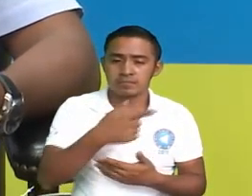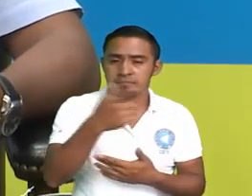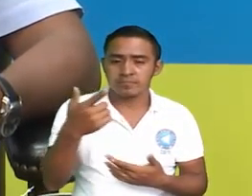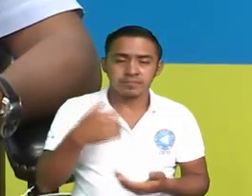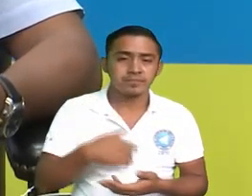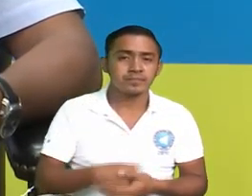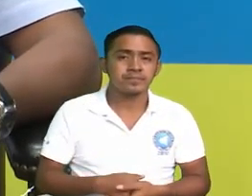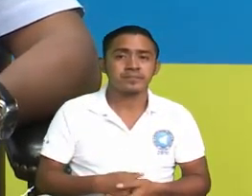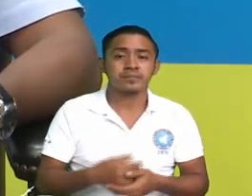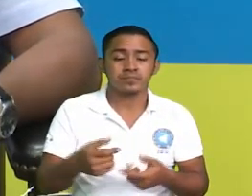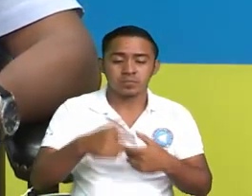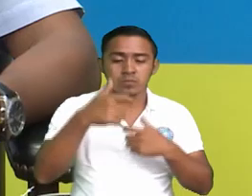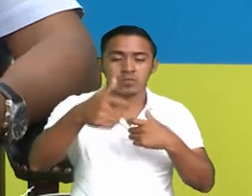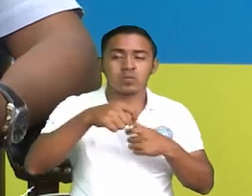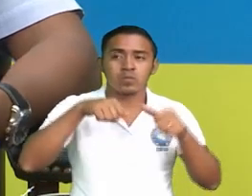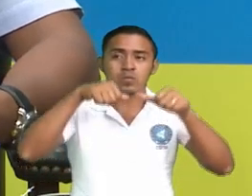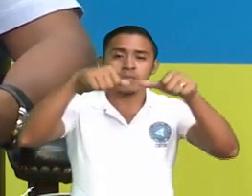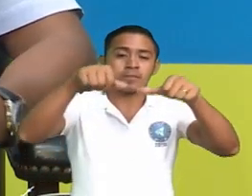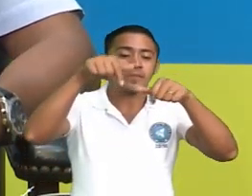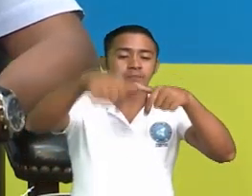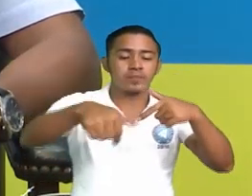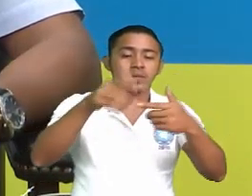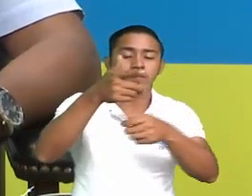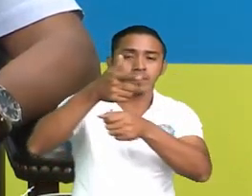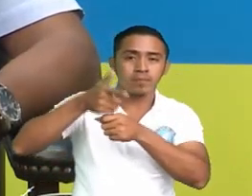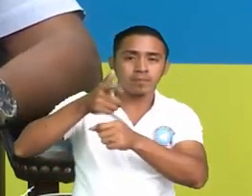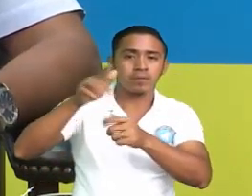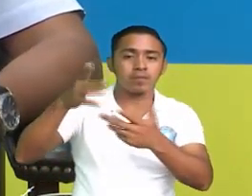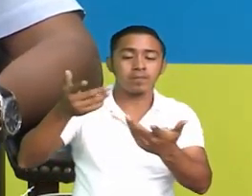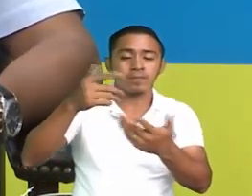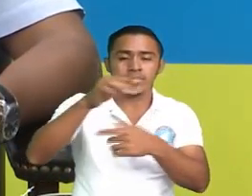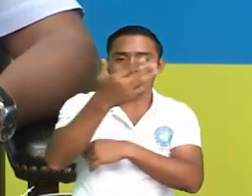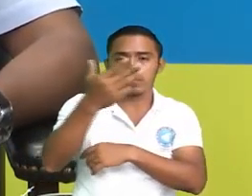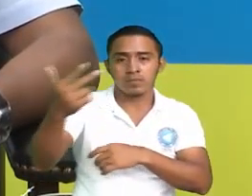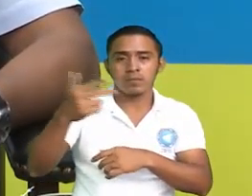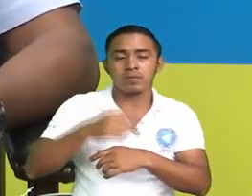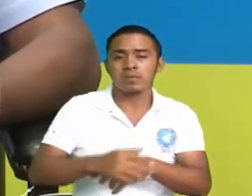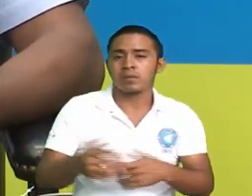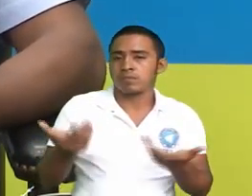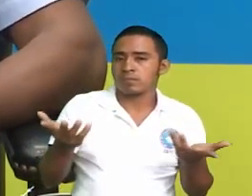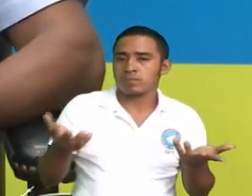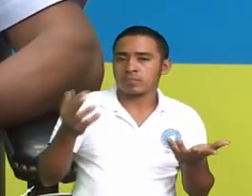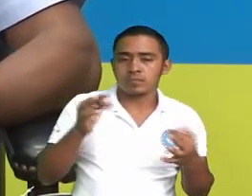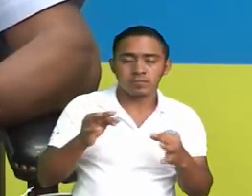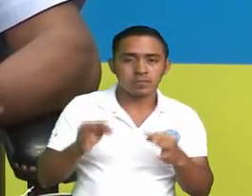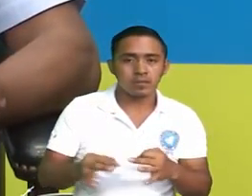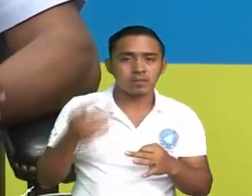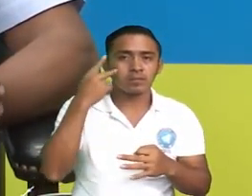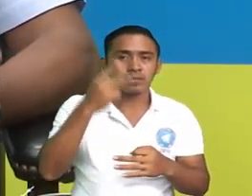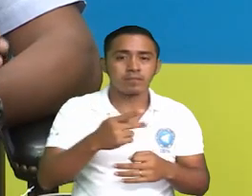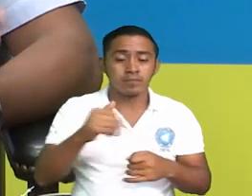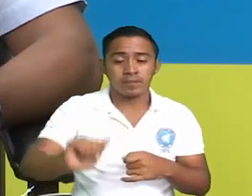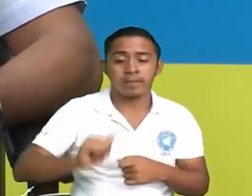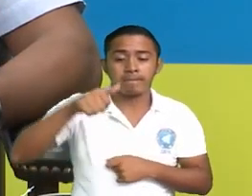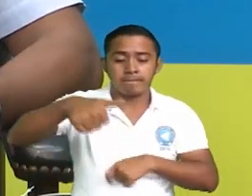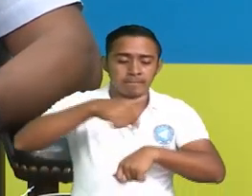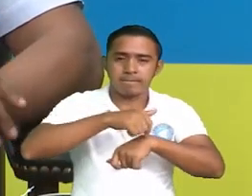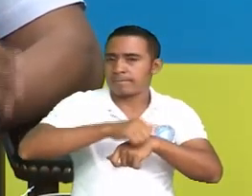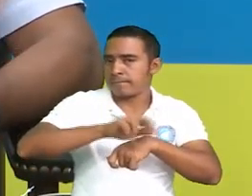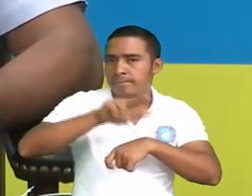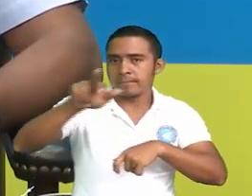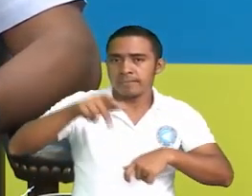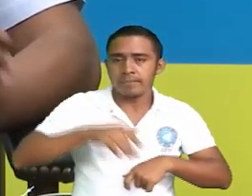amigos televidentes. Le invitamos a que continúe en la programación habitual del canal parlamentario y, por supuesto, nos sintonice el día de mañana a esta misma